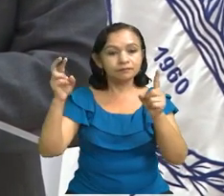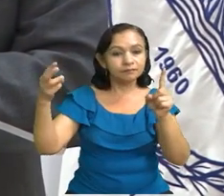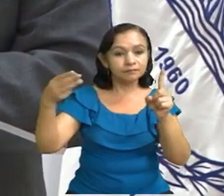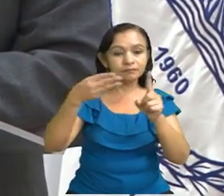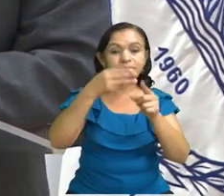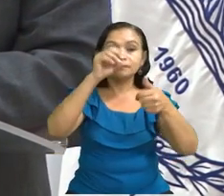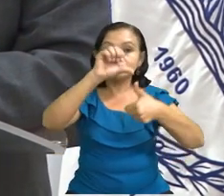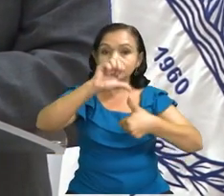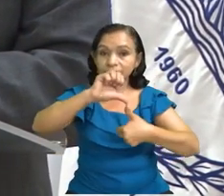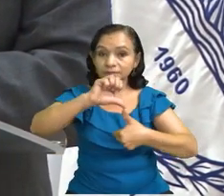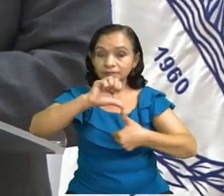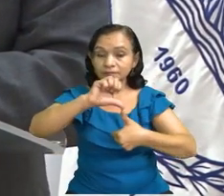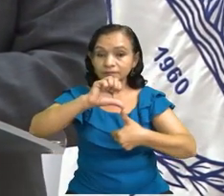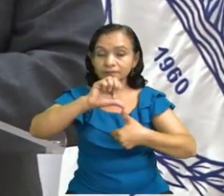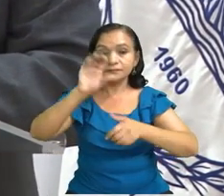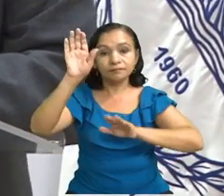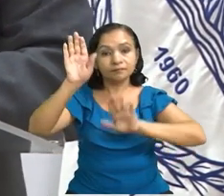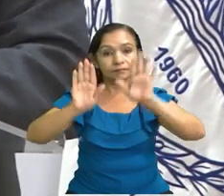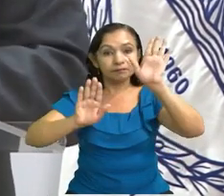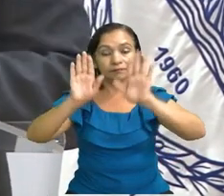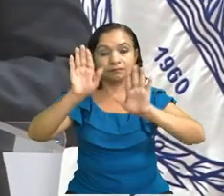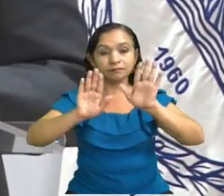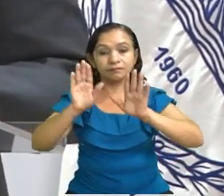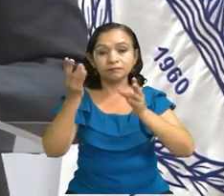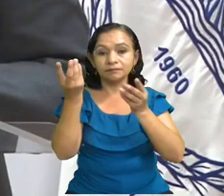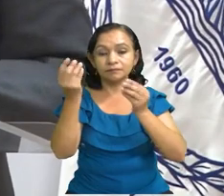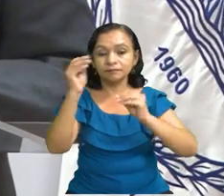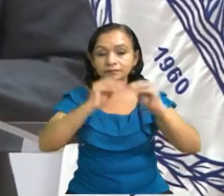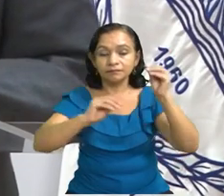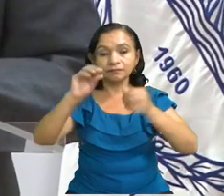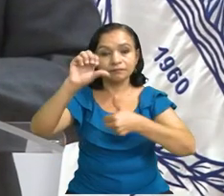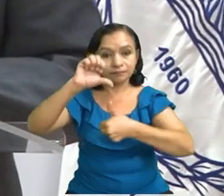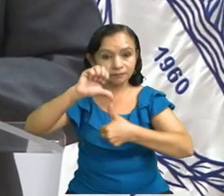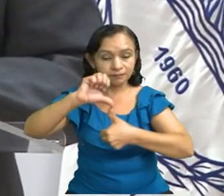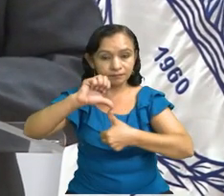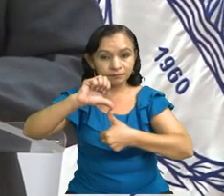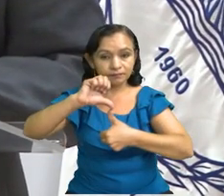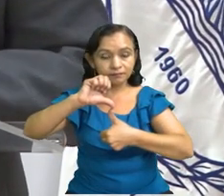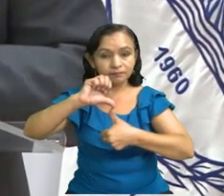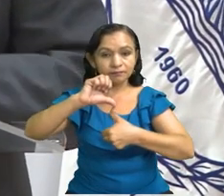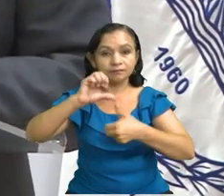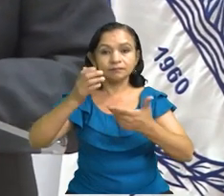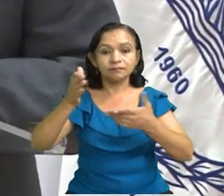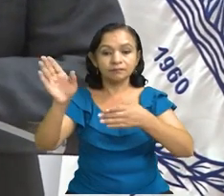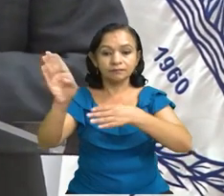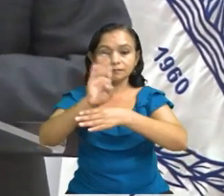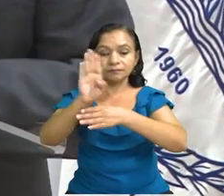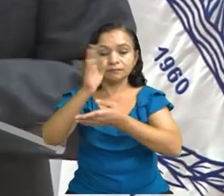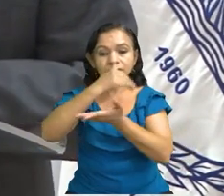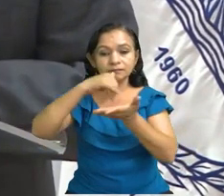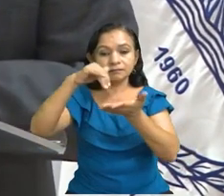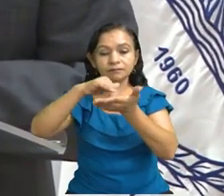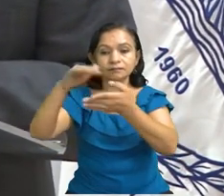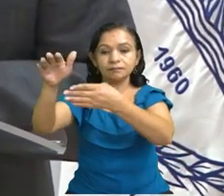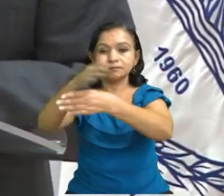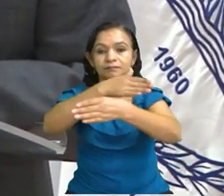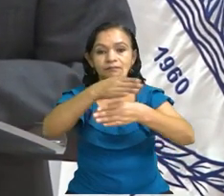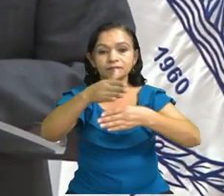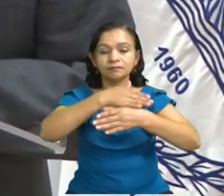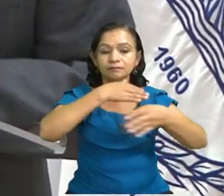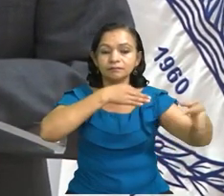Centroamericana, en el que estarán participando economistas de Centroamérica, de bancos centrales, donde explicarán cómo